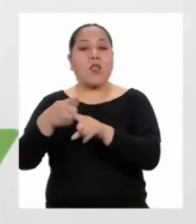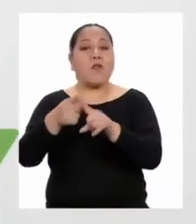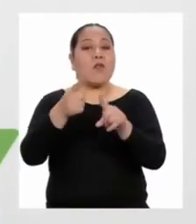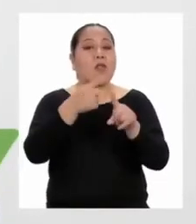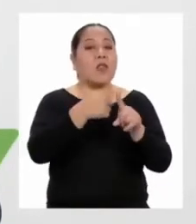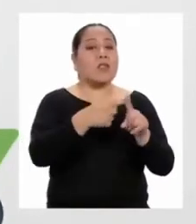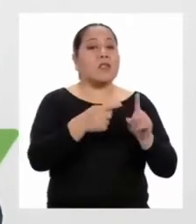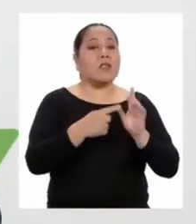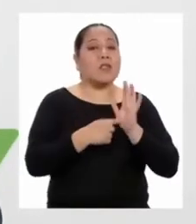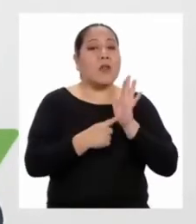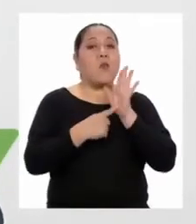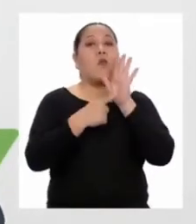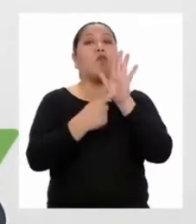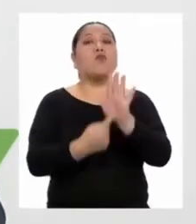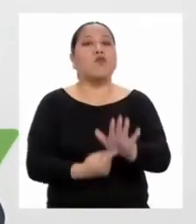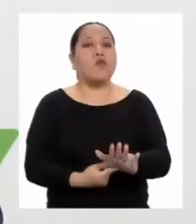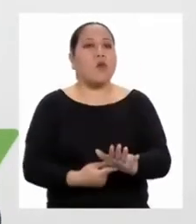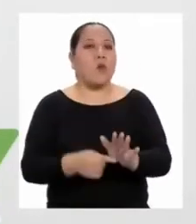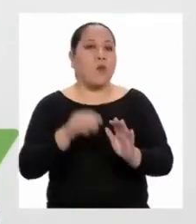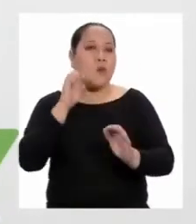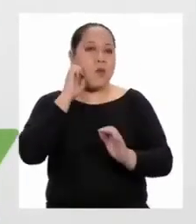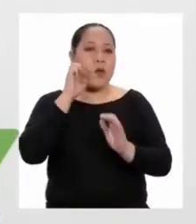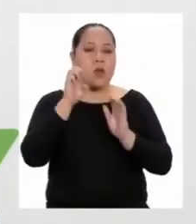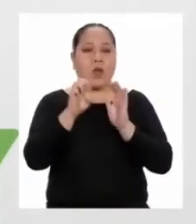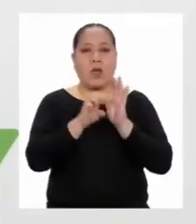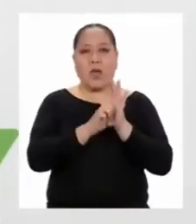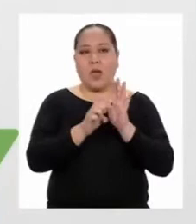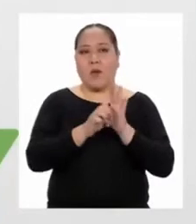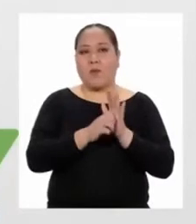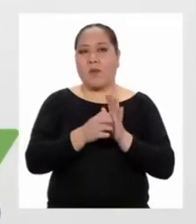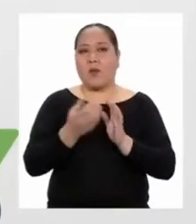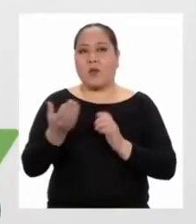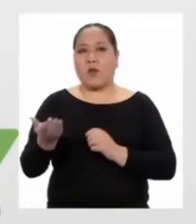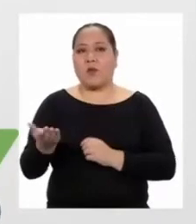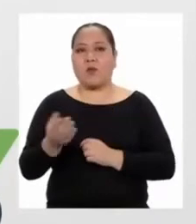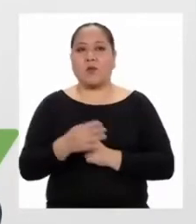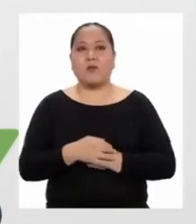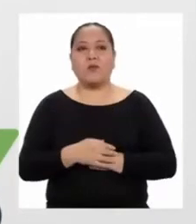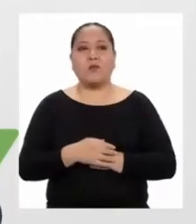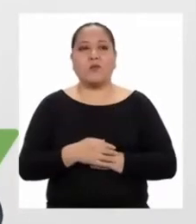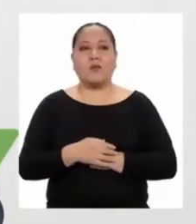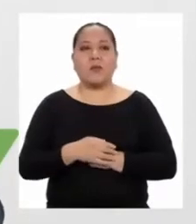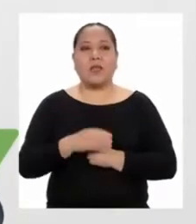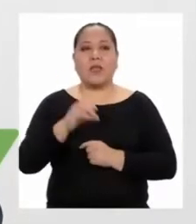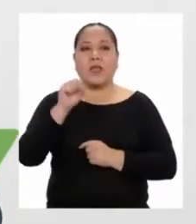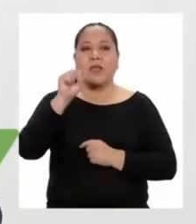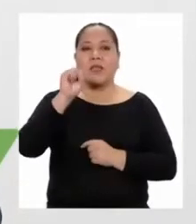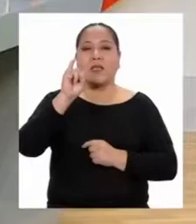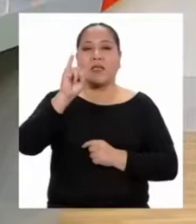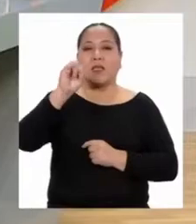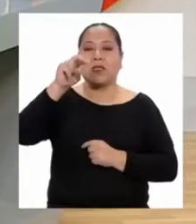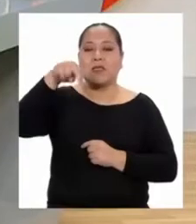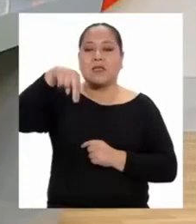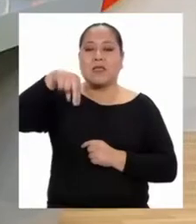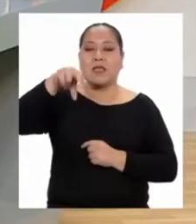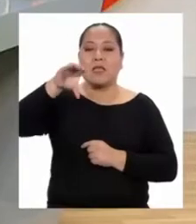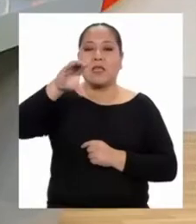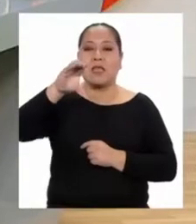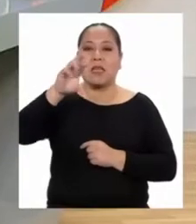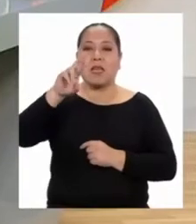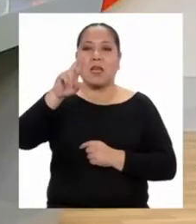manifestó, por ejemplo, a través de los llamados sincretismos religiosos?